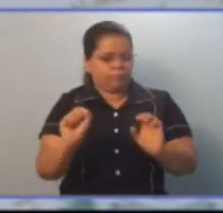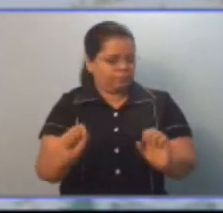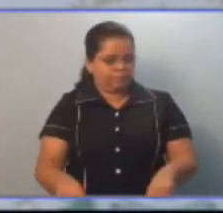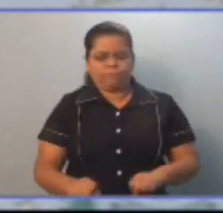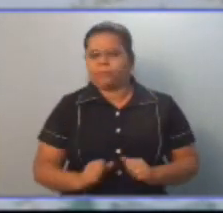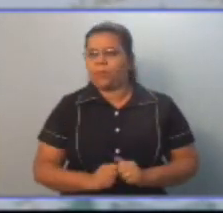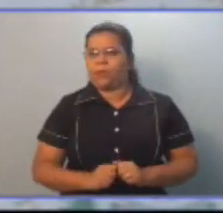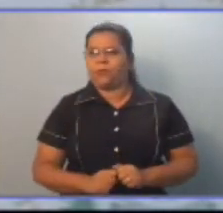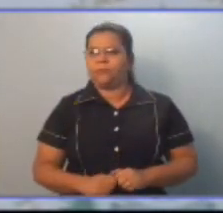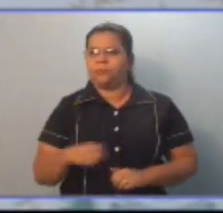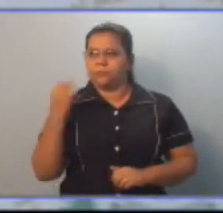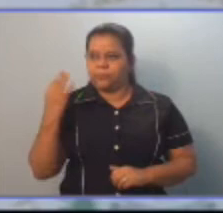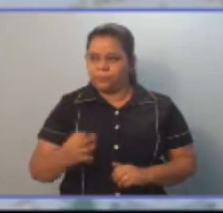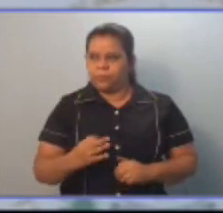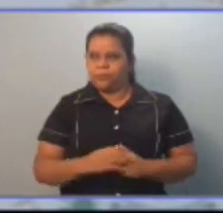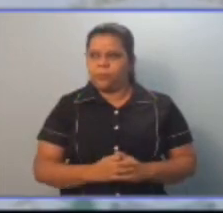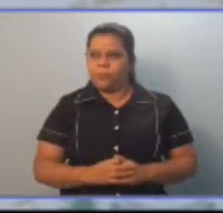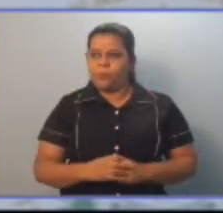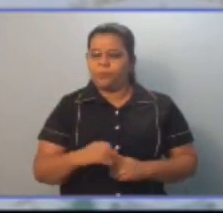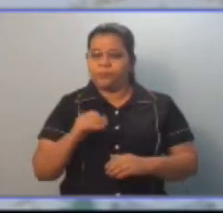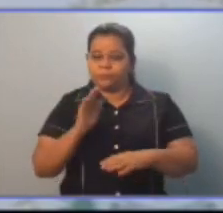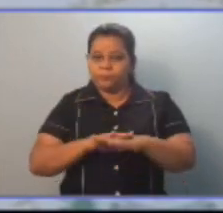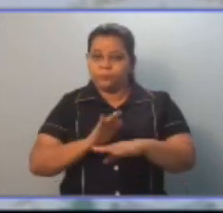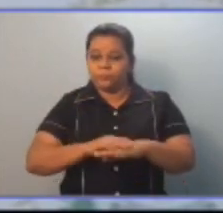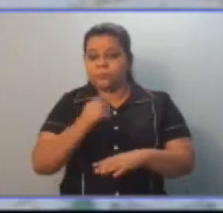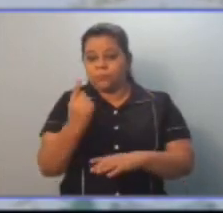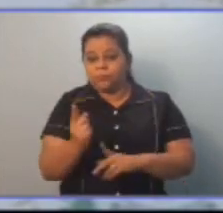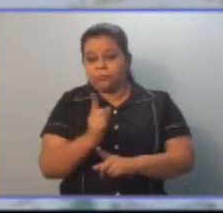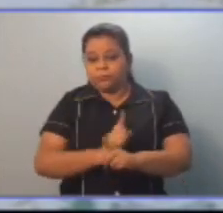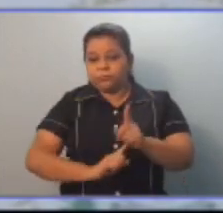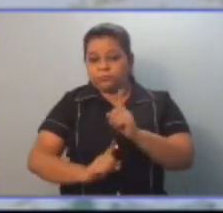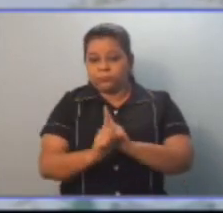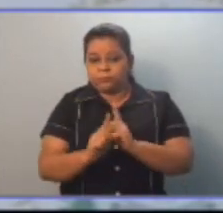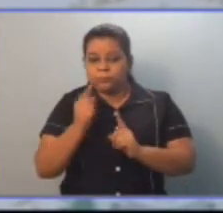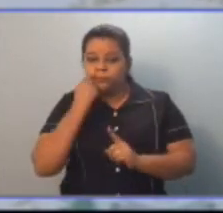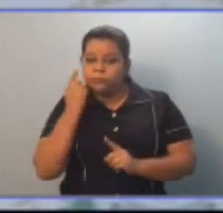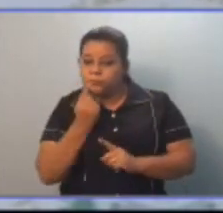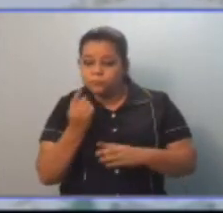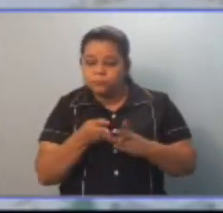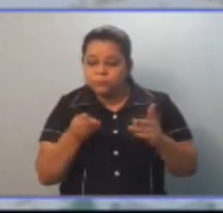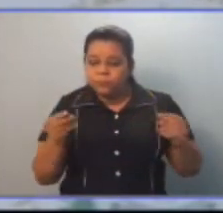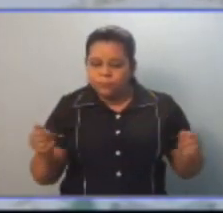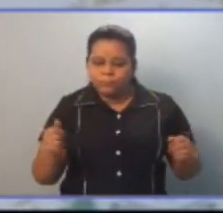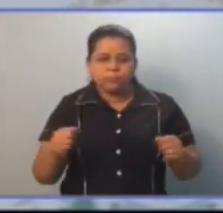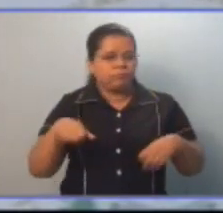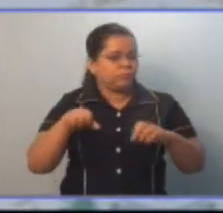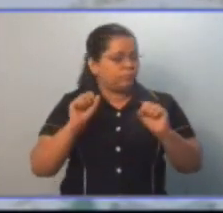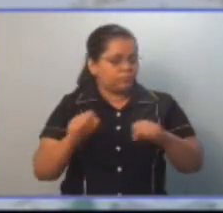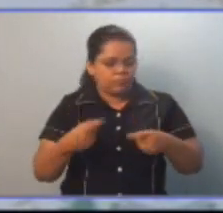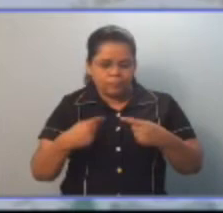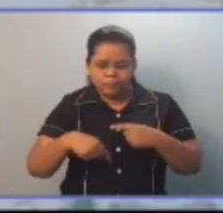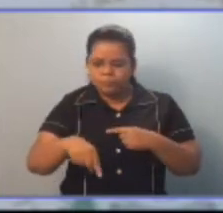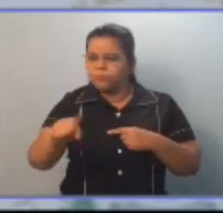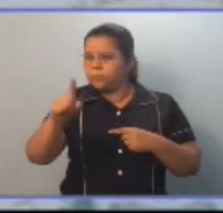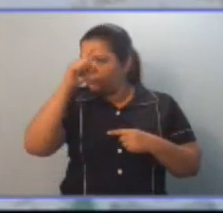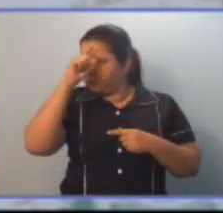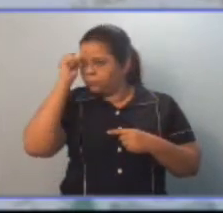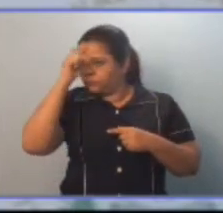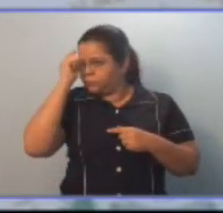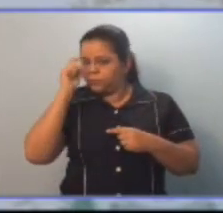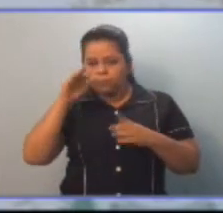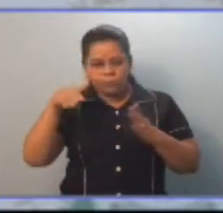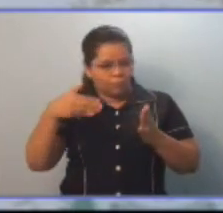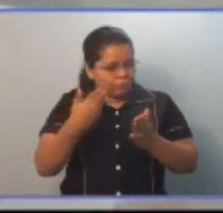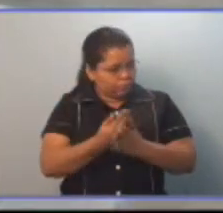Se debería de llamar a los suplentes en todo caso, darle otra solución, pero no continuar ejerciendo eso con el